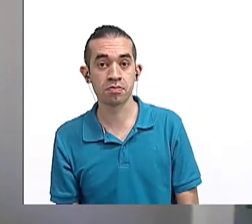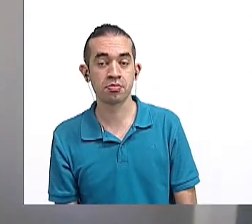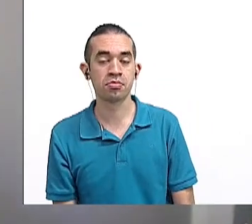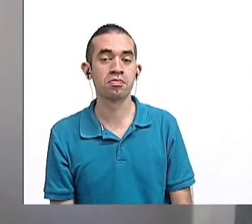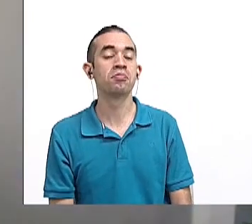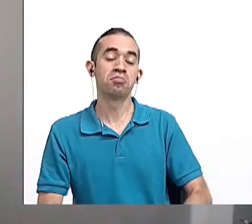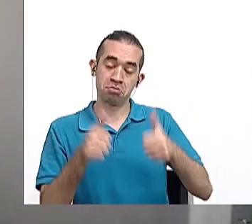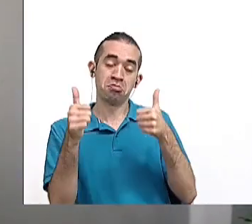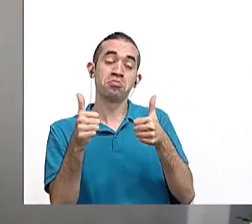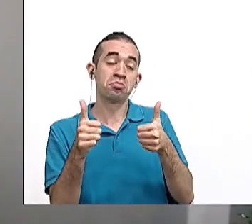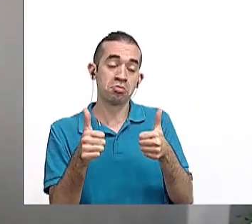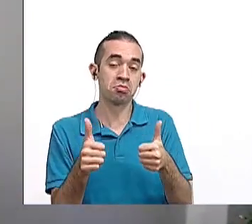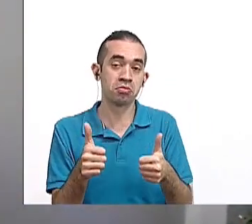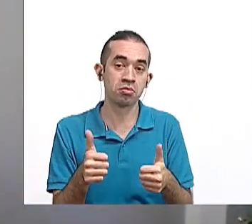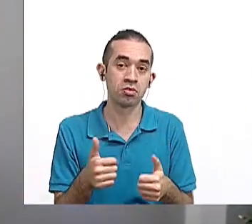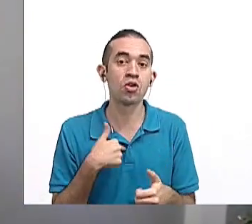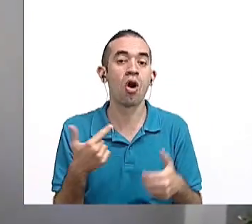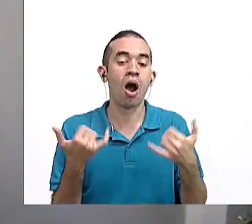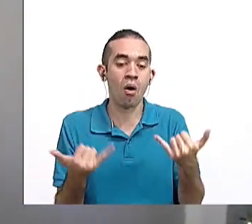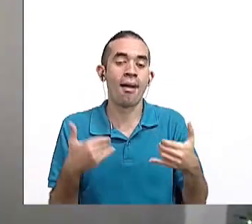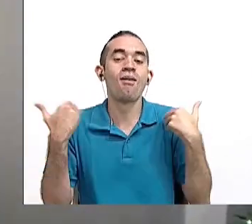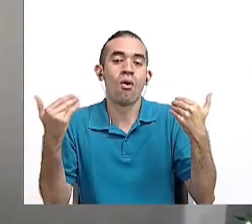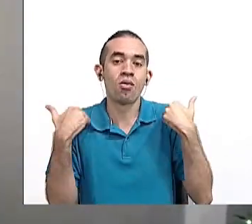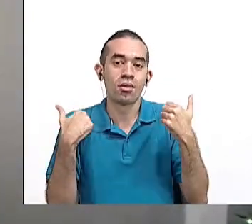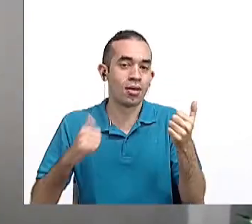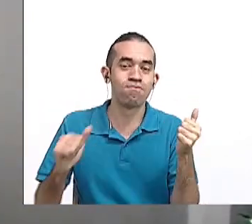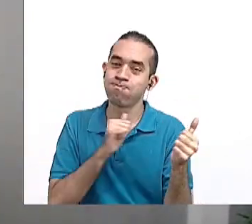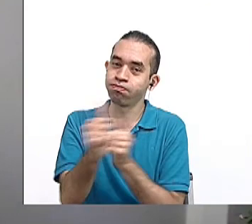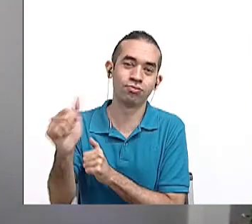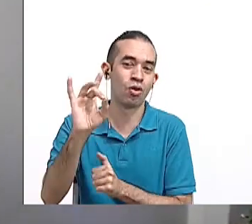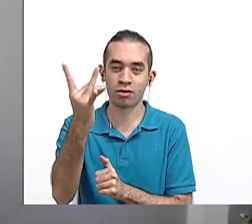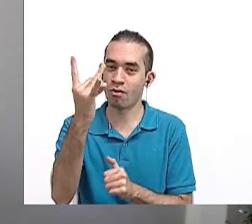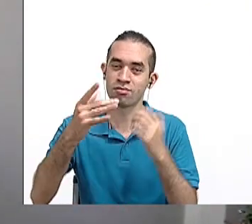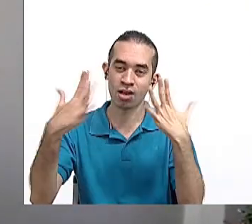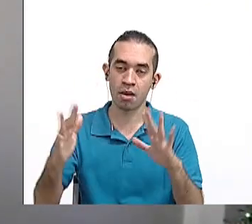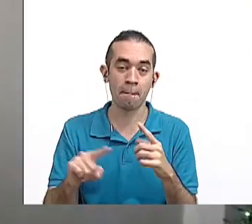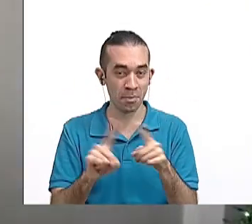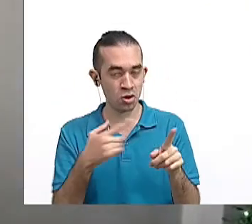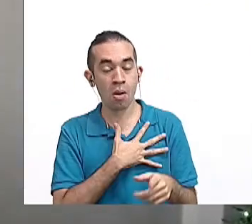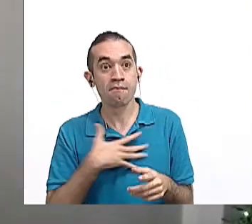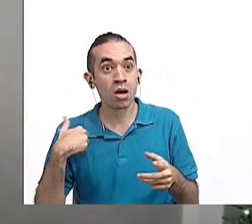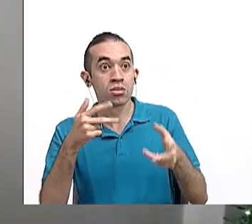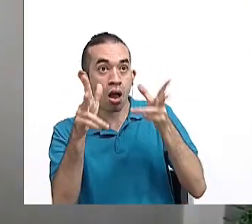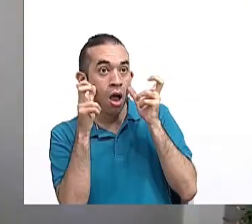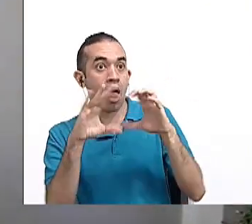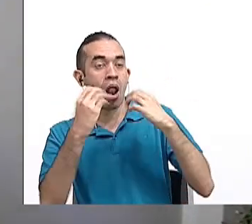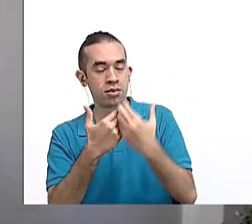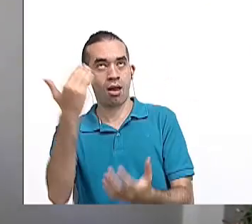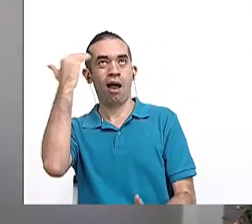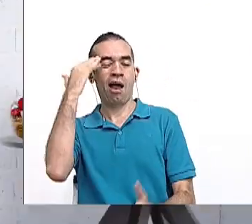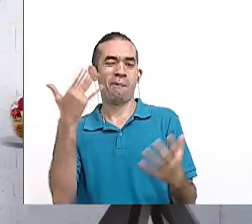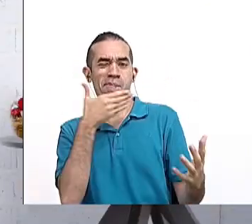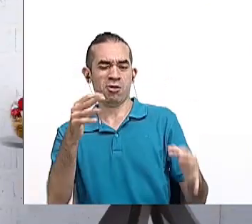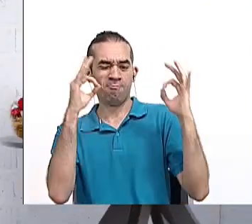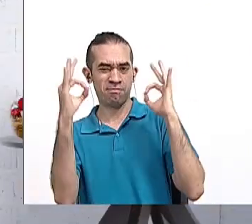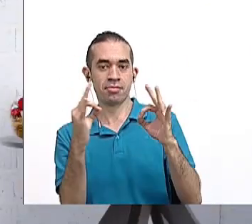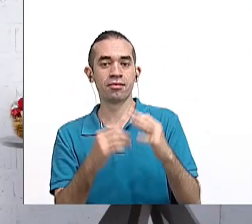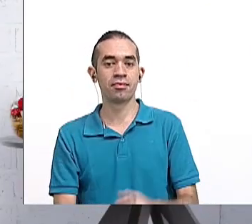bien profe ya contento de que pase adaptado pero me encantaba la clase para reafirmar lo aprendido